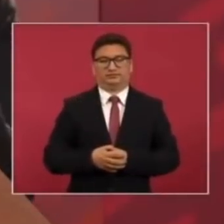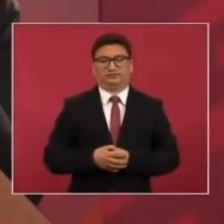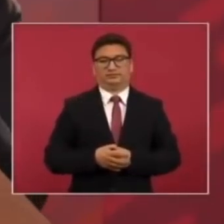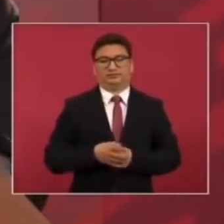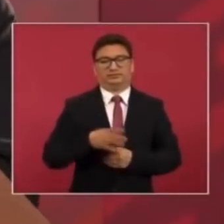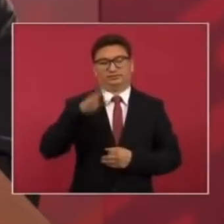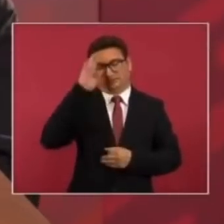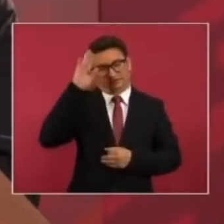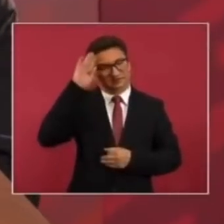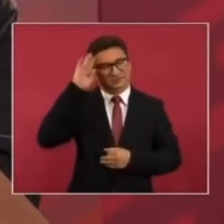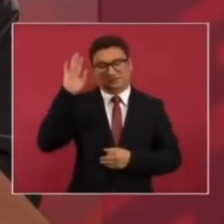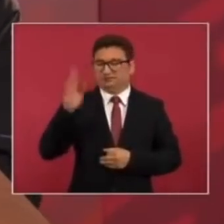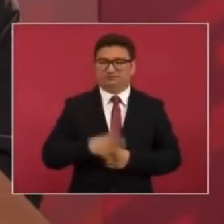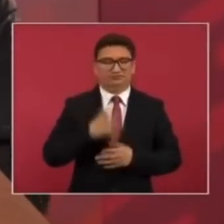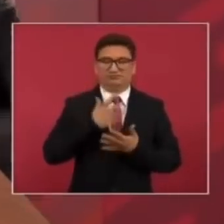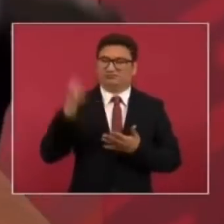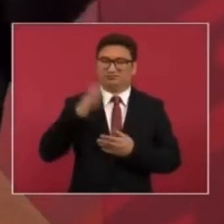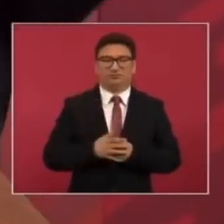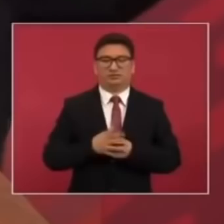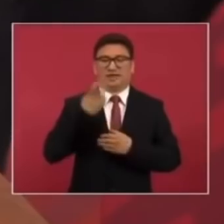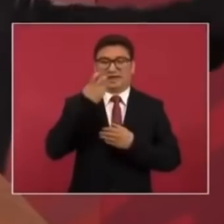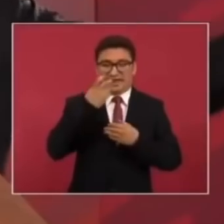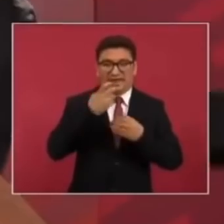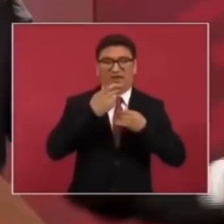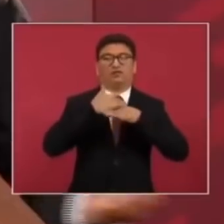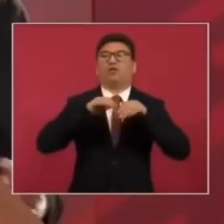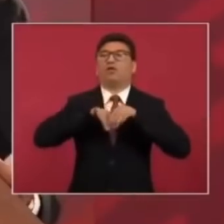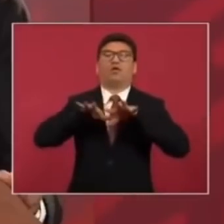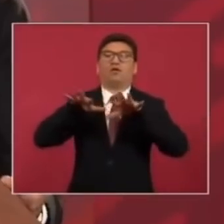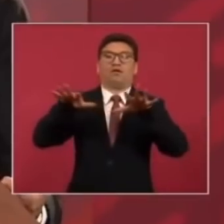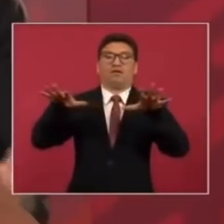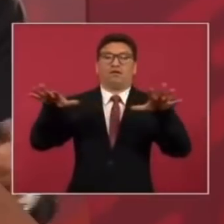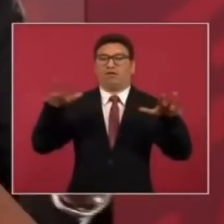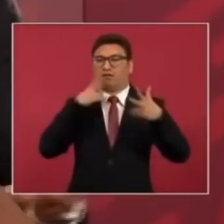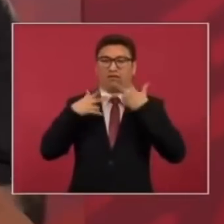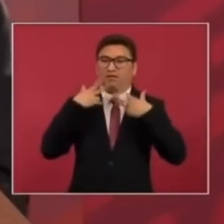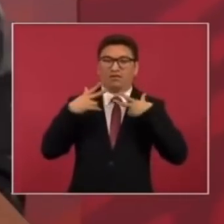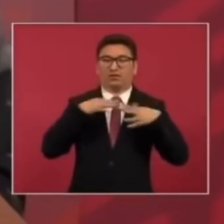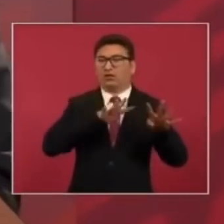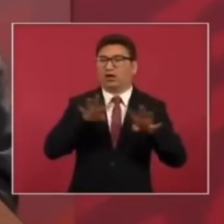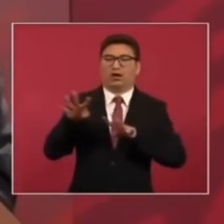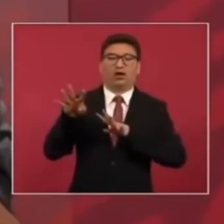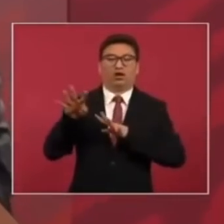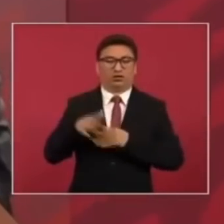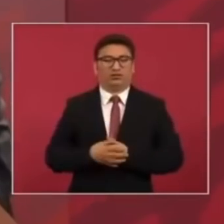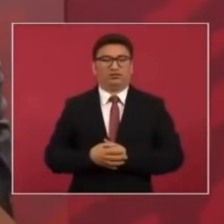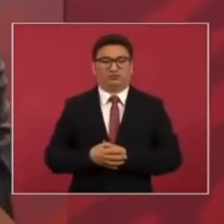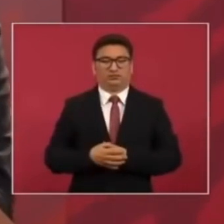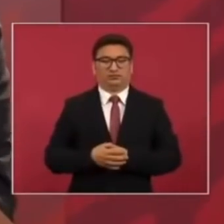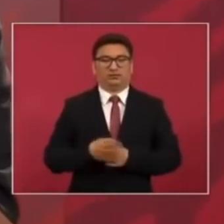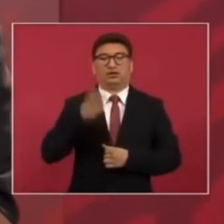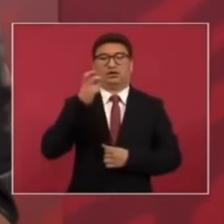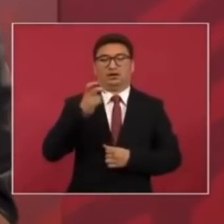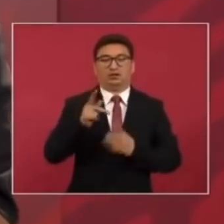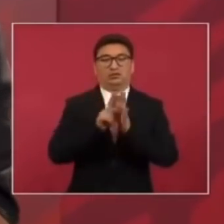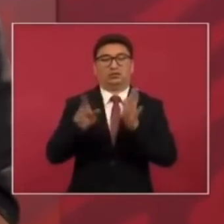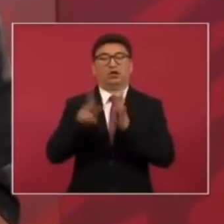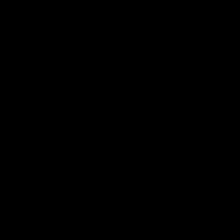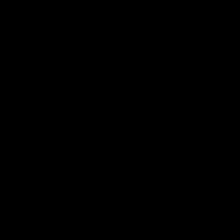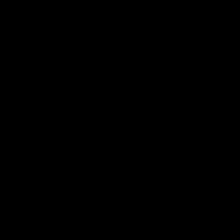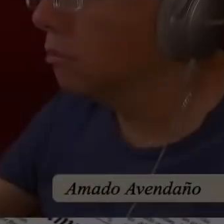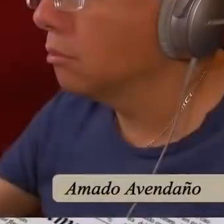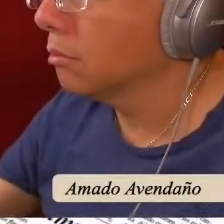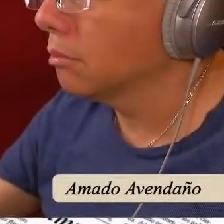una barbaridad. Y lo convierten en una gran nota. Y dicen, periodismo de investigación.